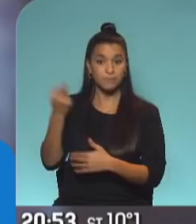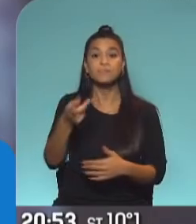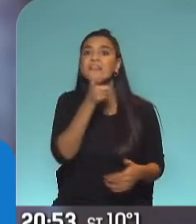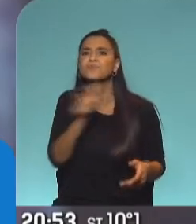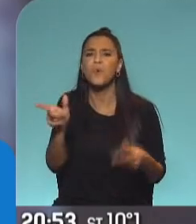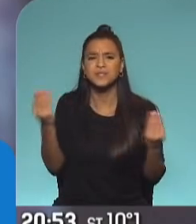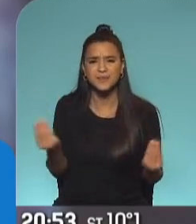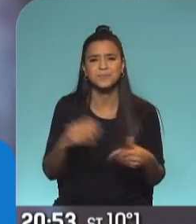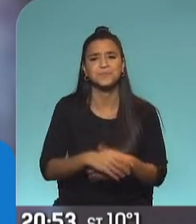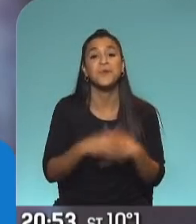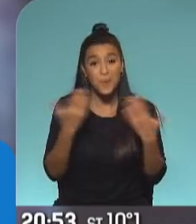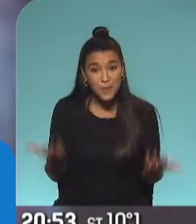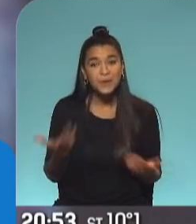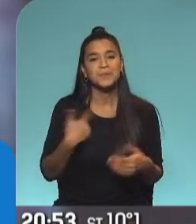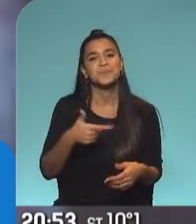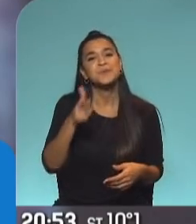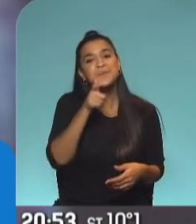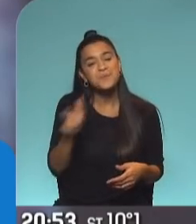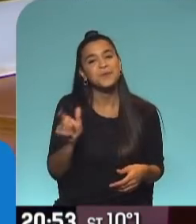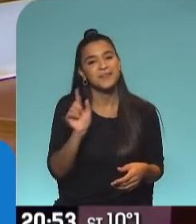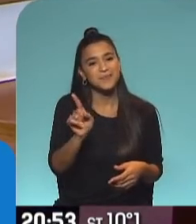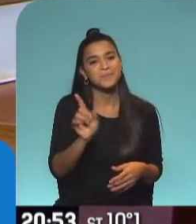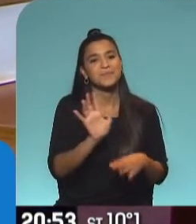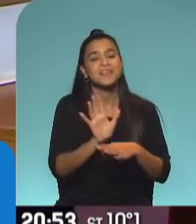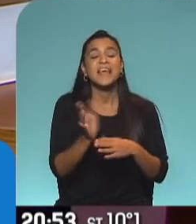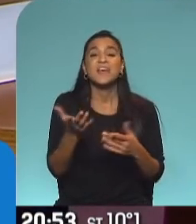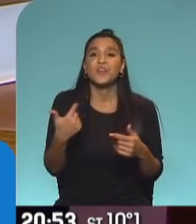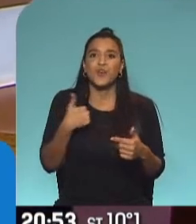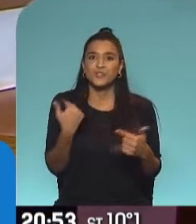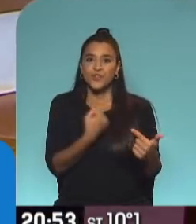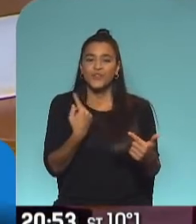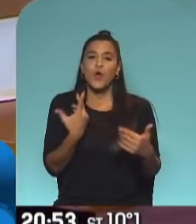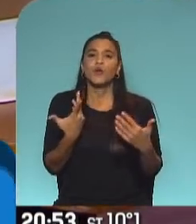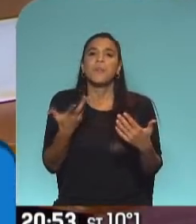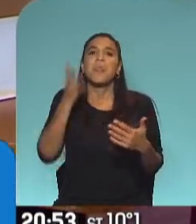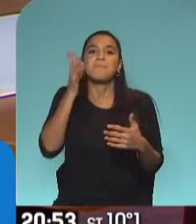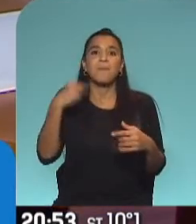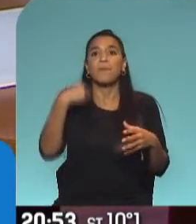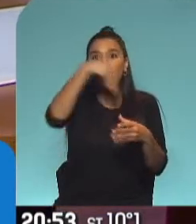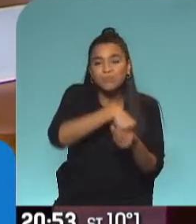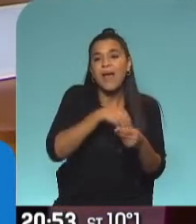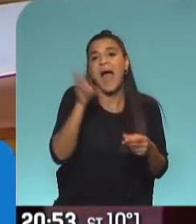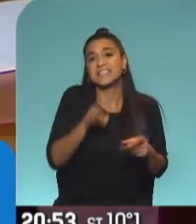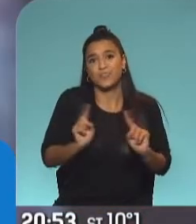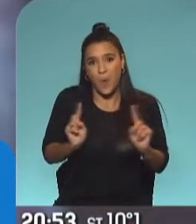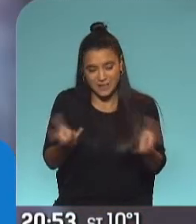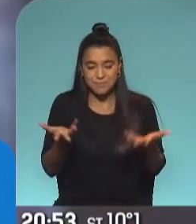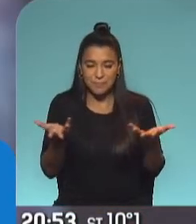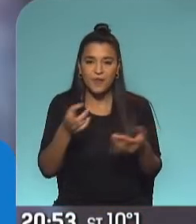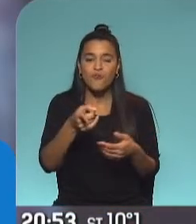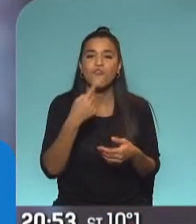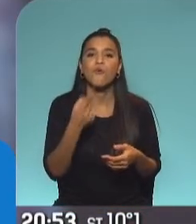respuesta? Bueno, la respuesta un poquito que nos excede, pero tiene que ver con una resolución del Banco Central